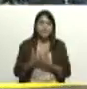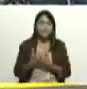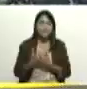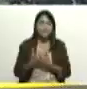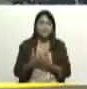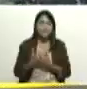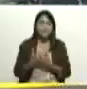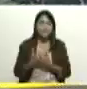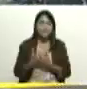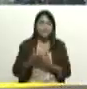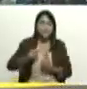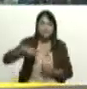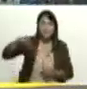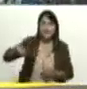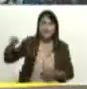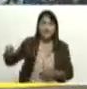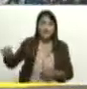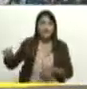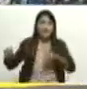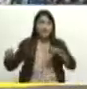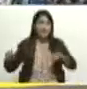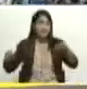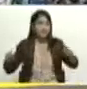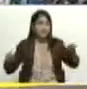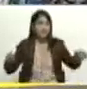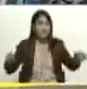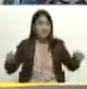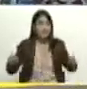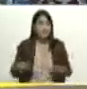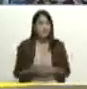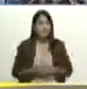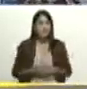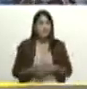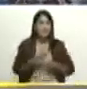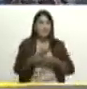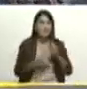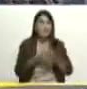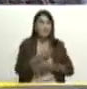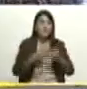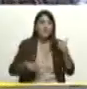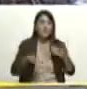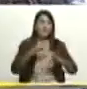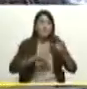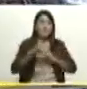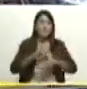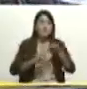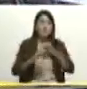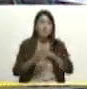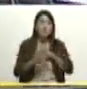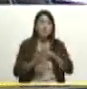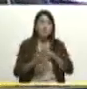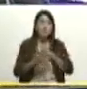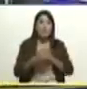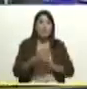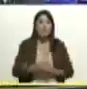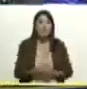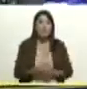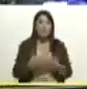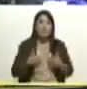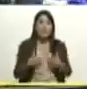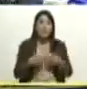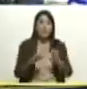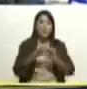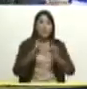el presidium, ¿no? La vicepresidenta de Ciencia y Tecnología, Salud y